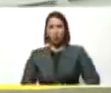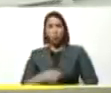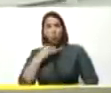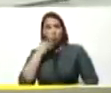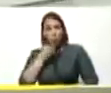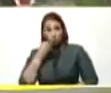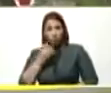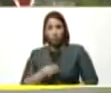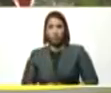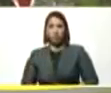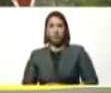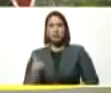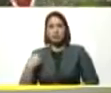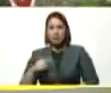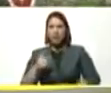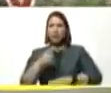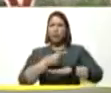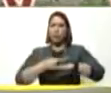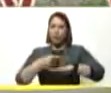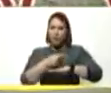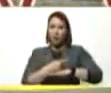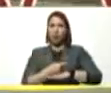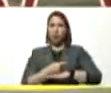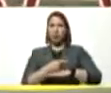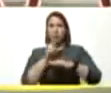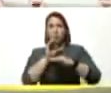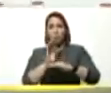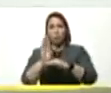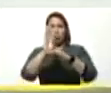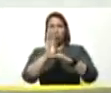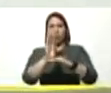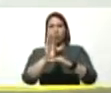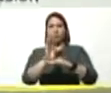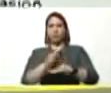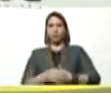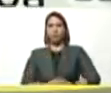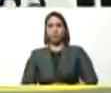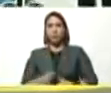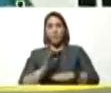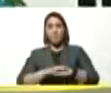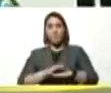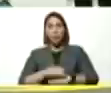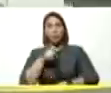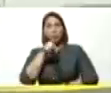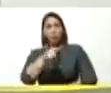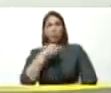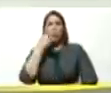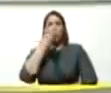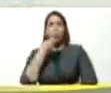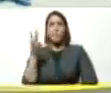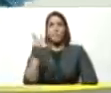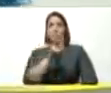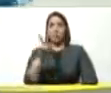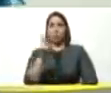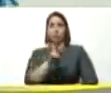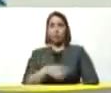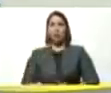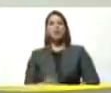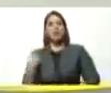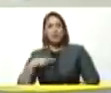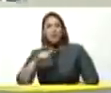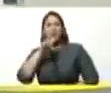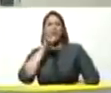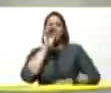juventud que tiene gobierno que lo protege, porque usted, joven venezolano, tiene quien